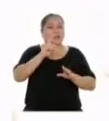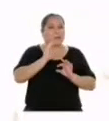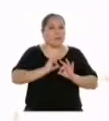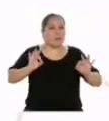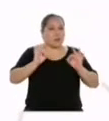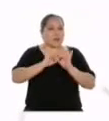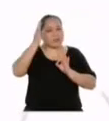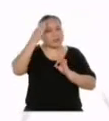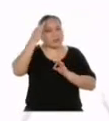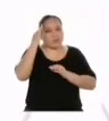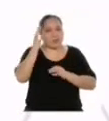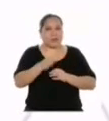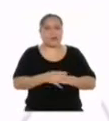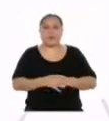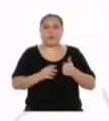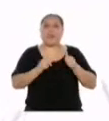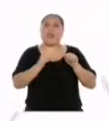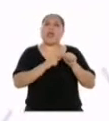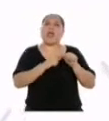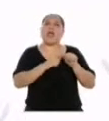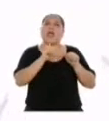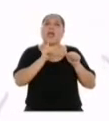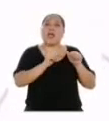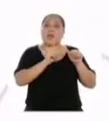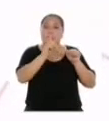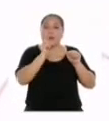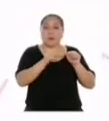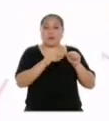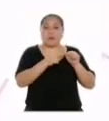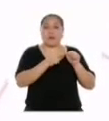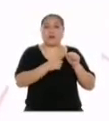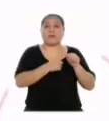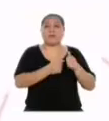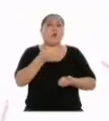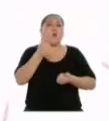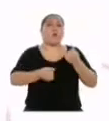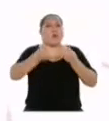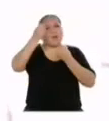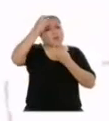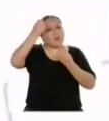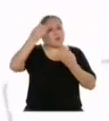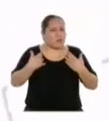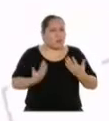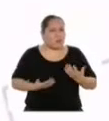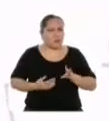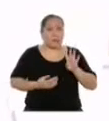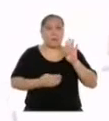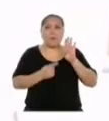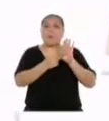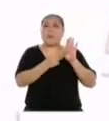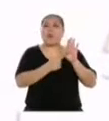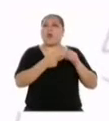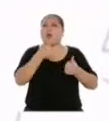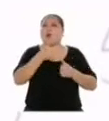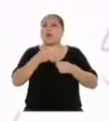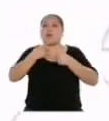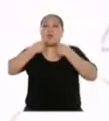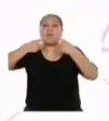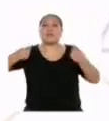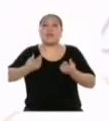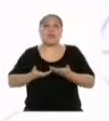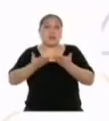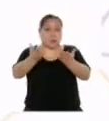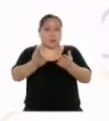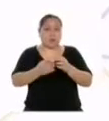A. ¿Qué información tenemos? B. Como ya mencioné antes, ¿qué tipo de mensaje queremos